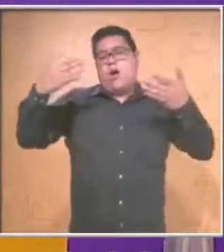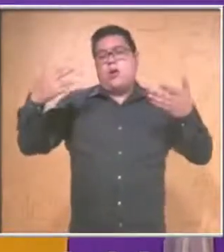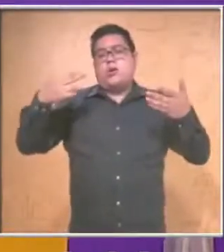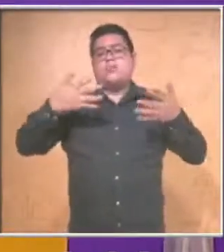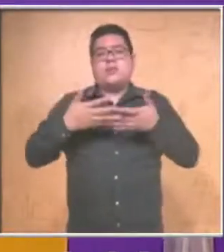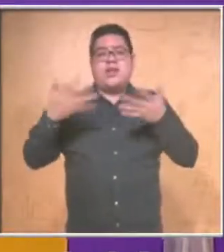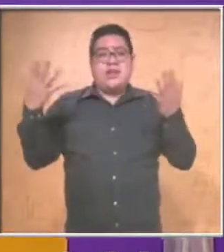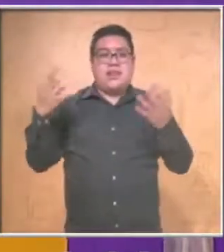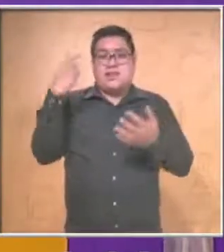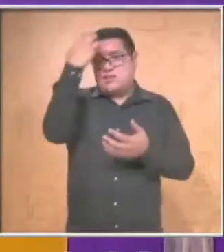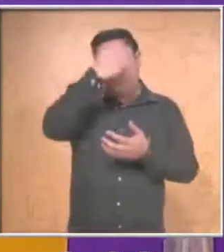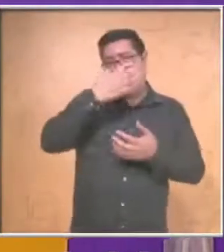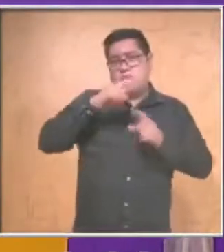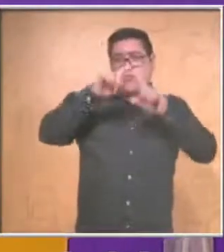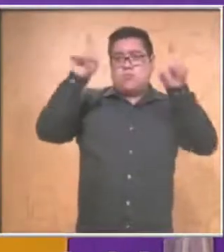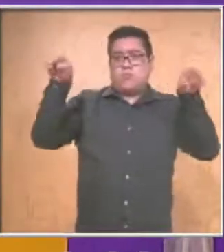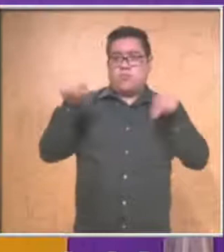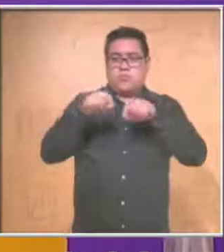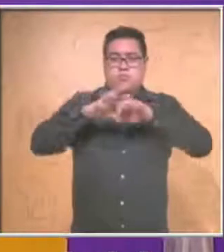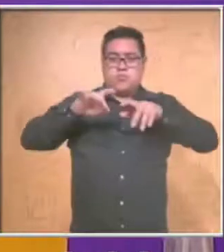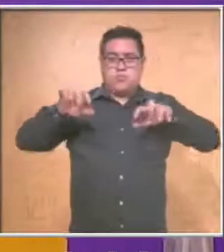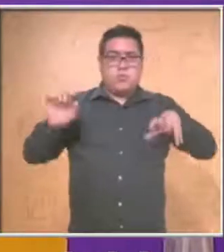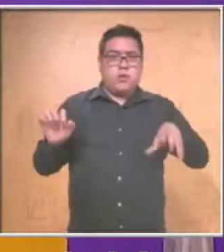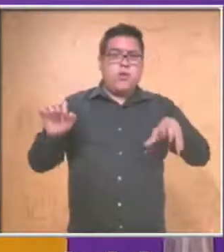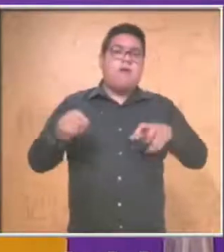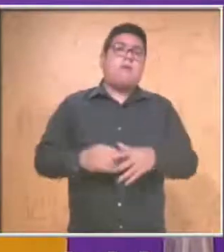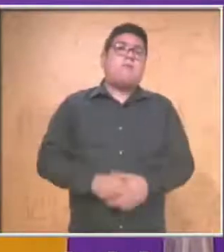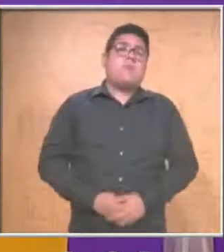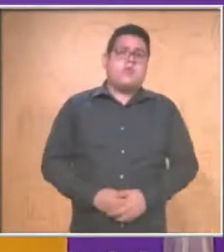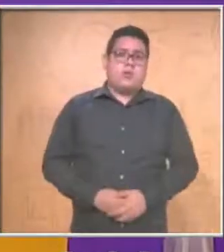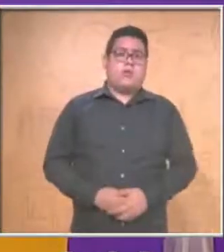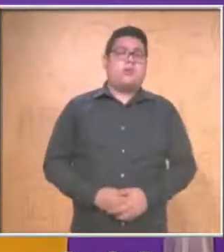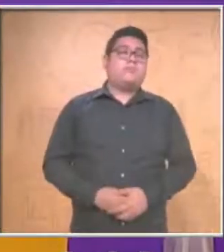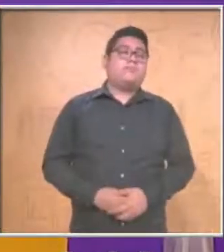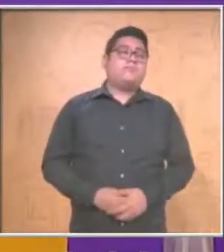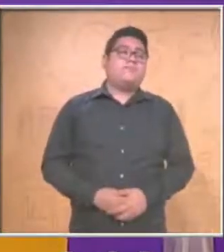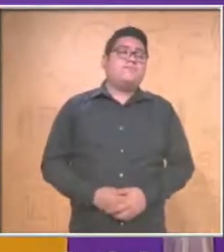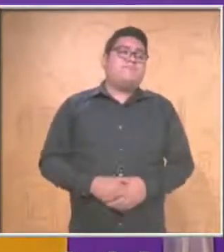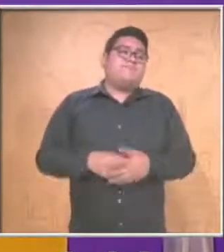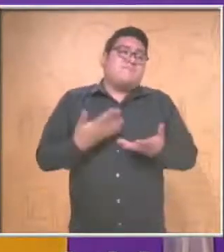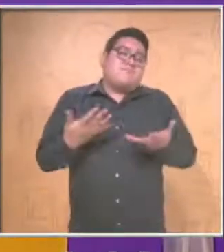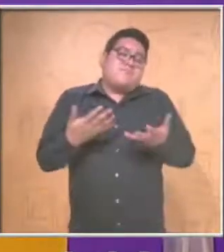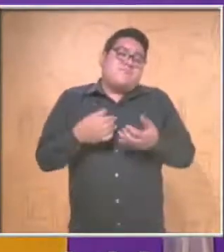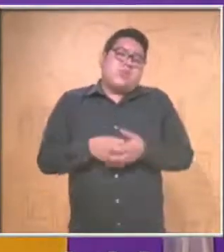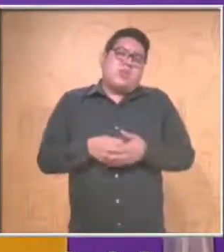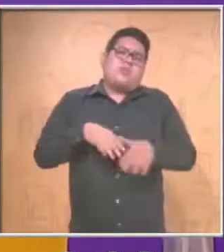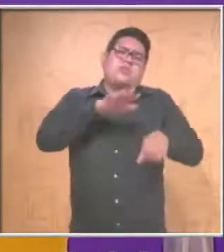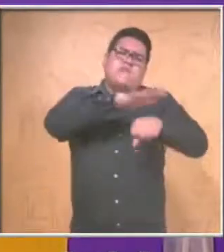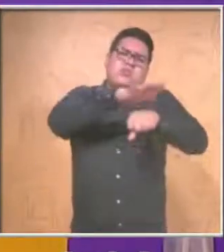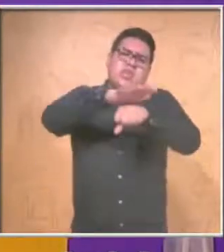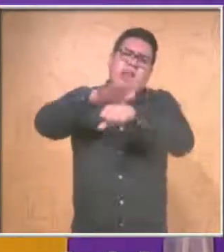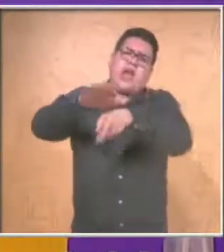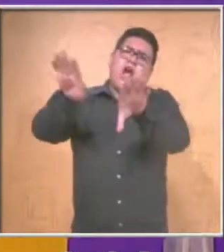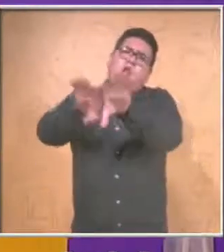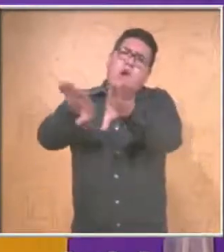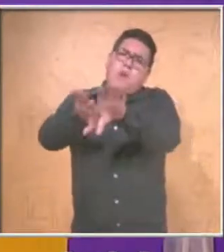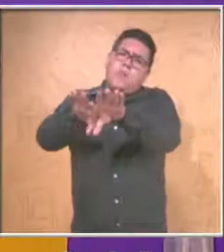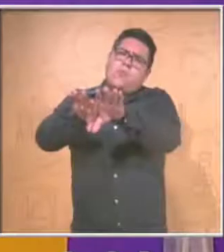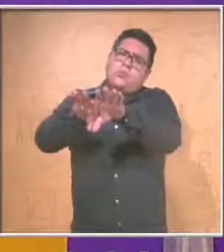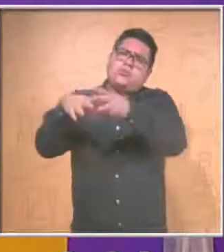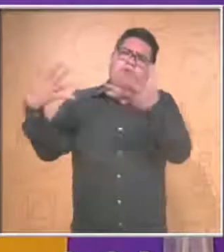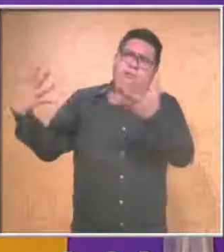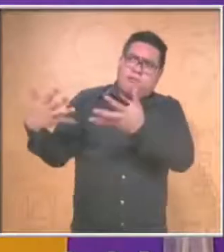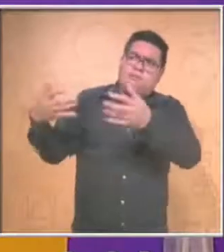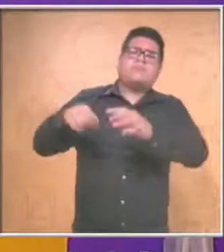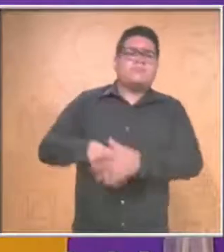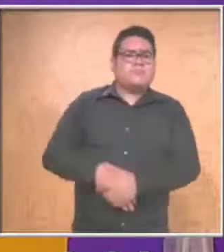hacer ese tipo de examinaciones o exámenes, pero ya nos irán avisando cuál será la tónica